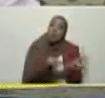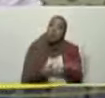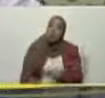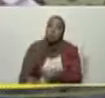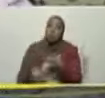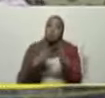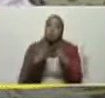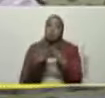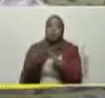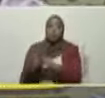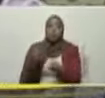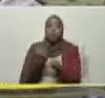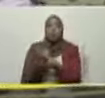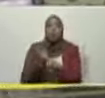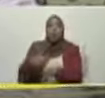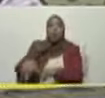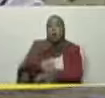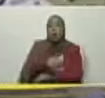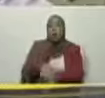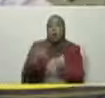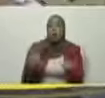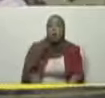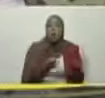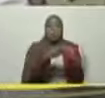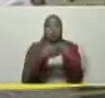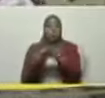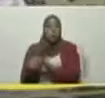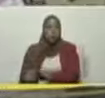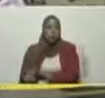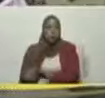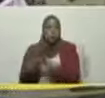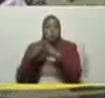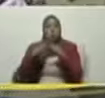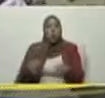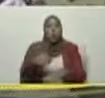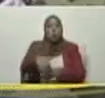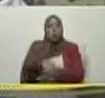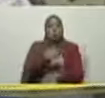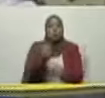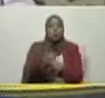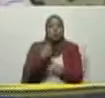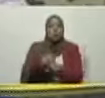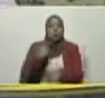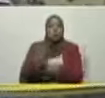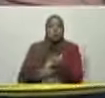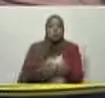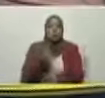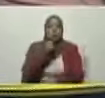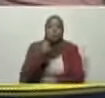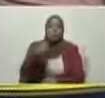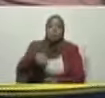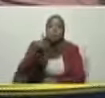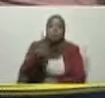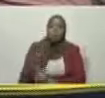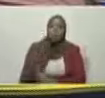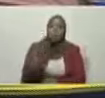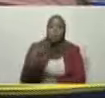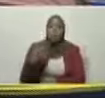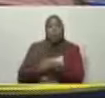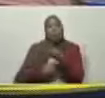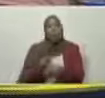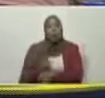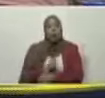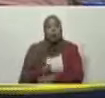las casas, las calles, todas las comunidades, todas las avenidas, duplicarlo para